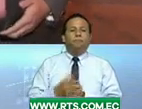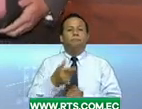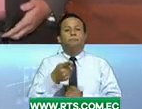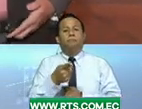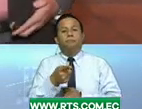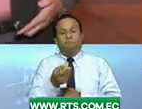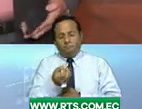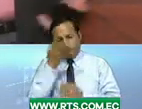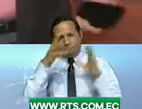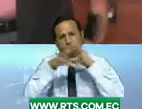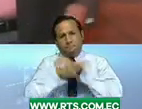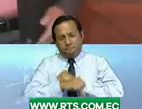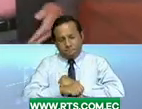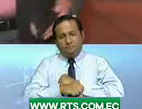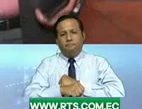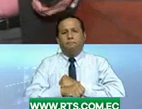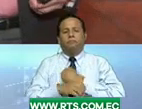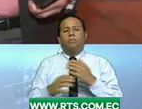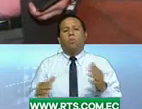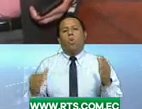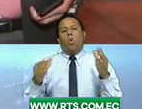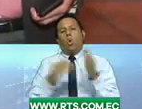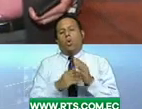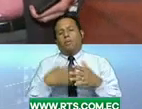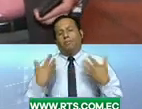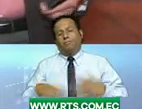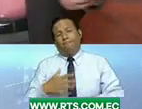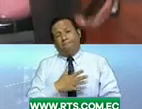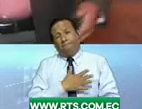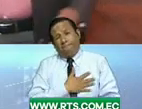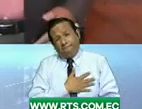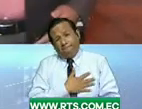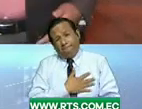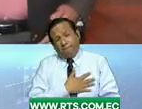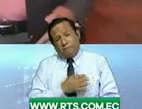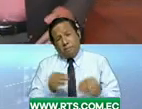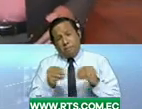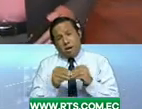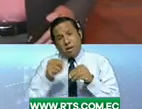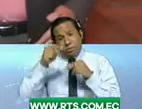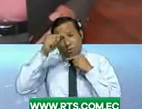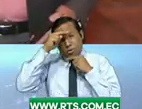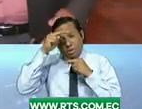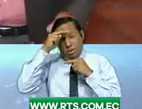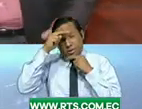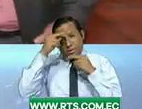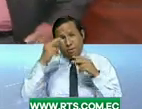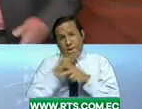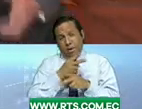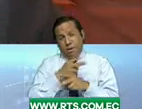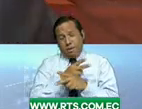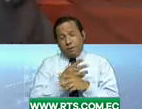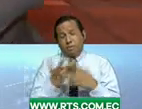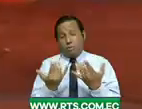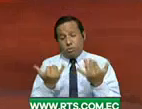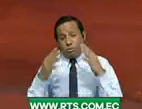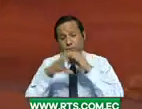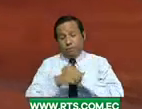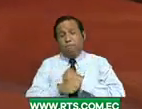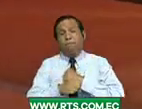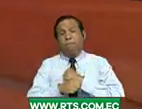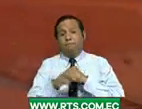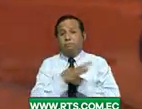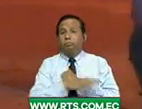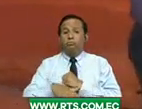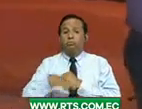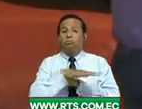Annalie, amigos televidentes, buenas noches. Tenemos que lamentar dar este tipo de noticias justamente a esta hora de la noche. Y es que en la cooperativa